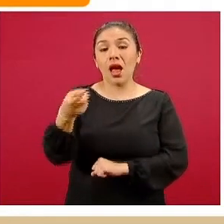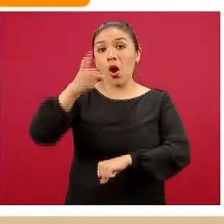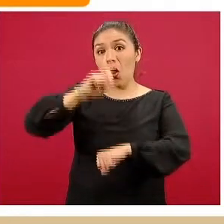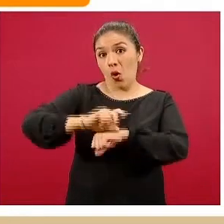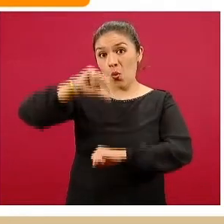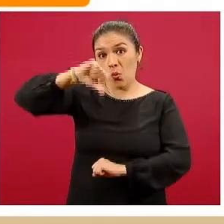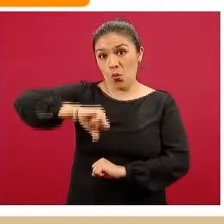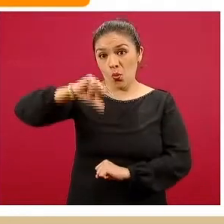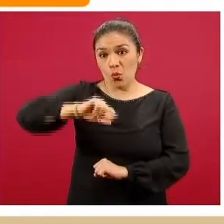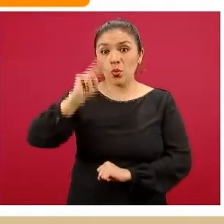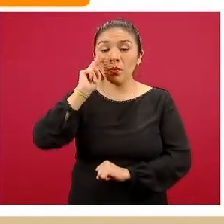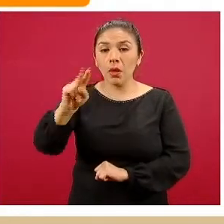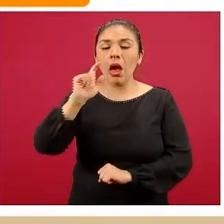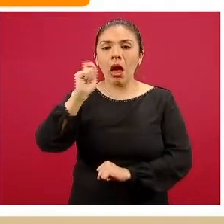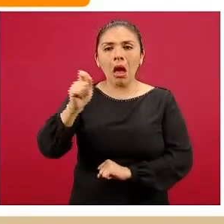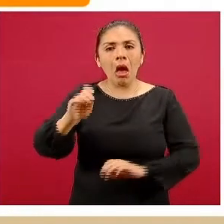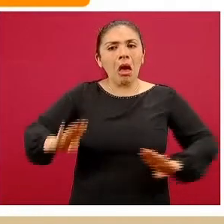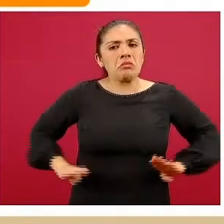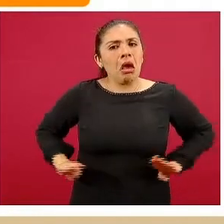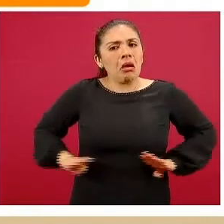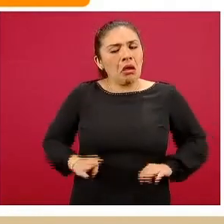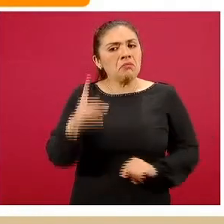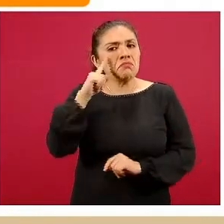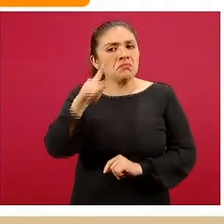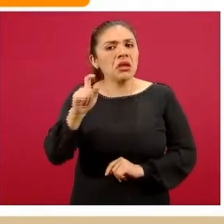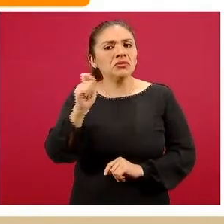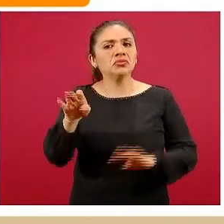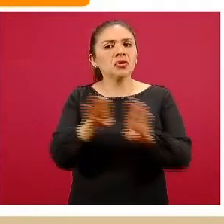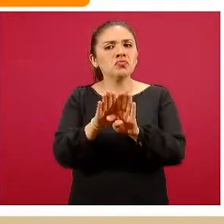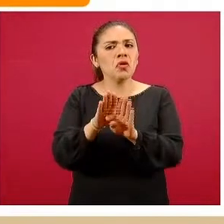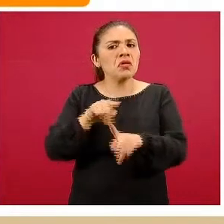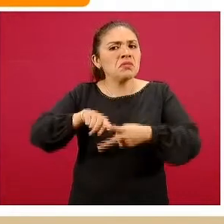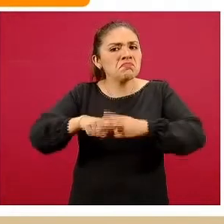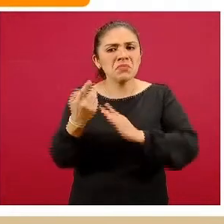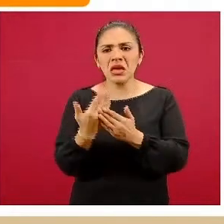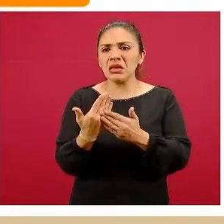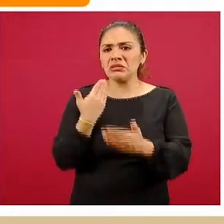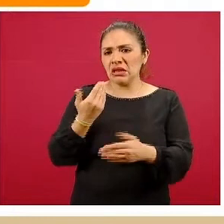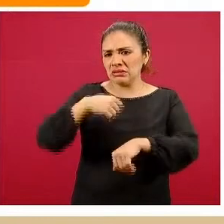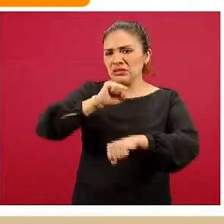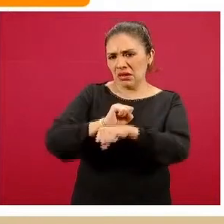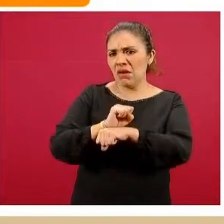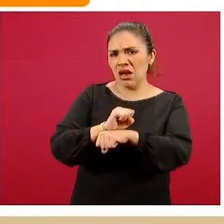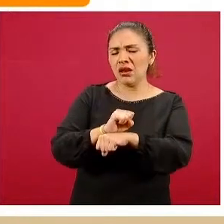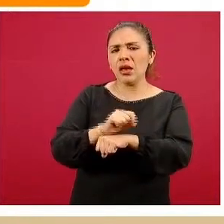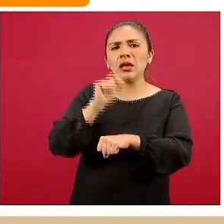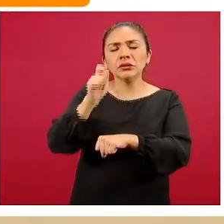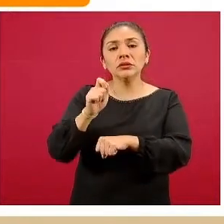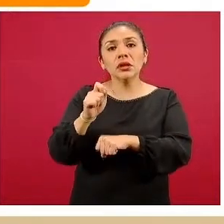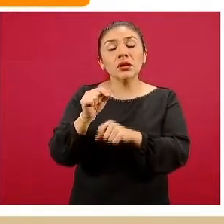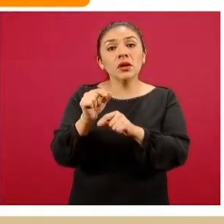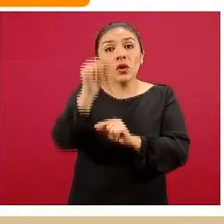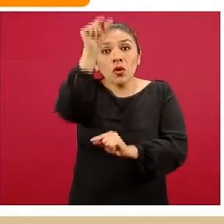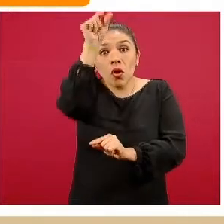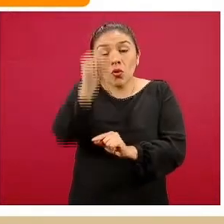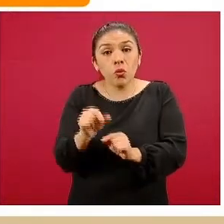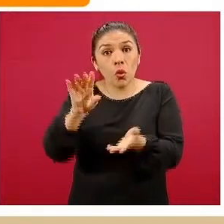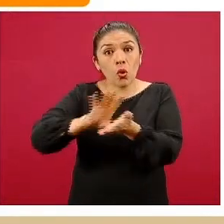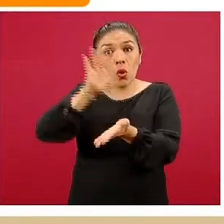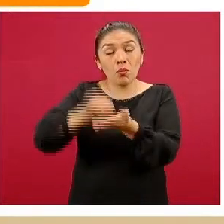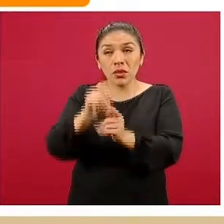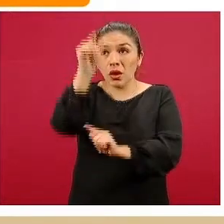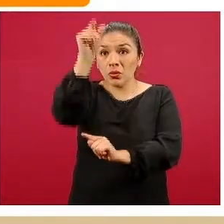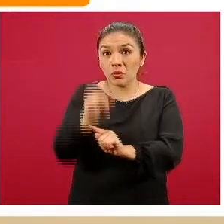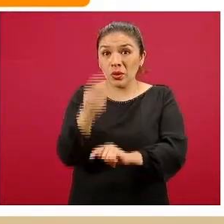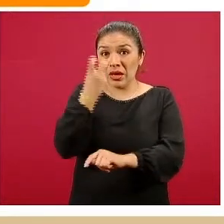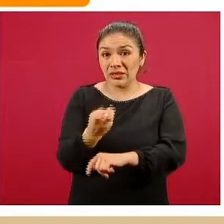de hoy ya veíamos que esa tendencia se estaba presentando casi desde inicios de la semana. La altura total de la barra de